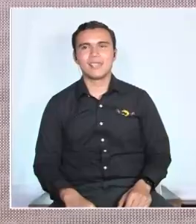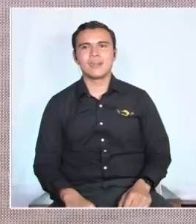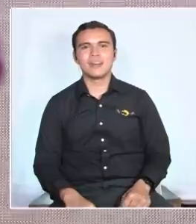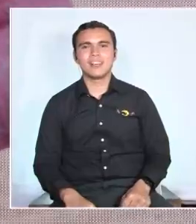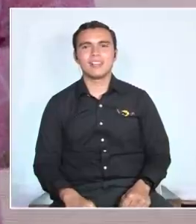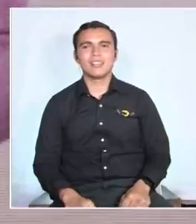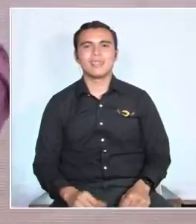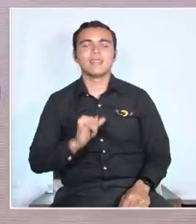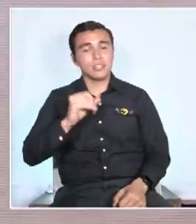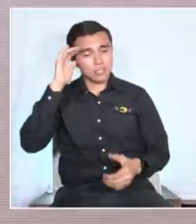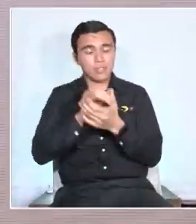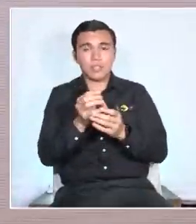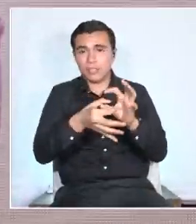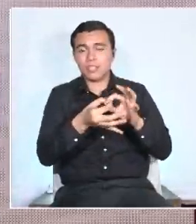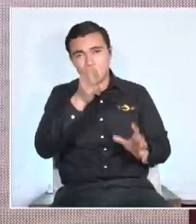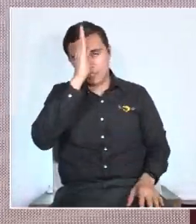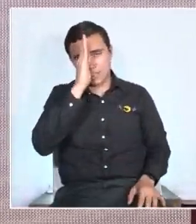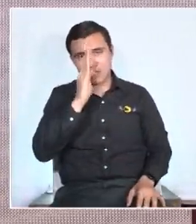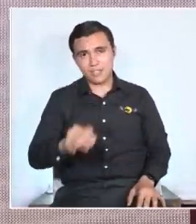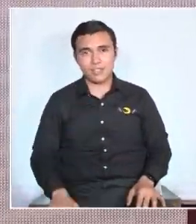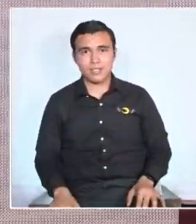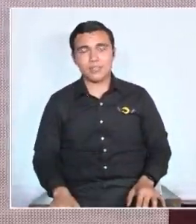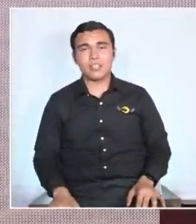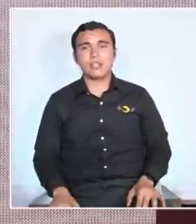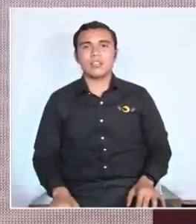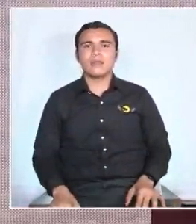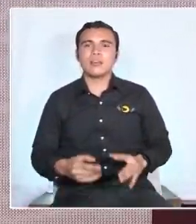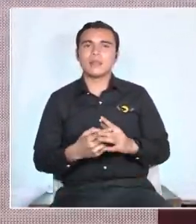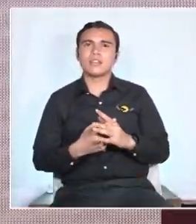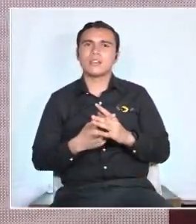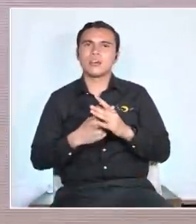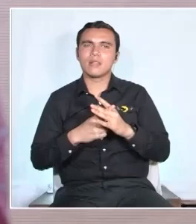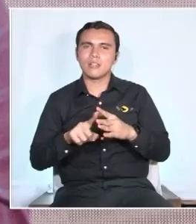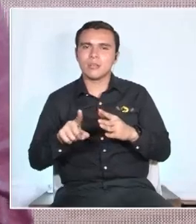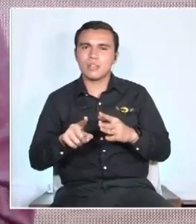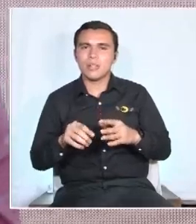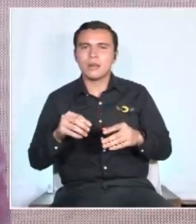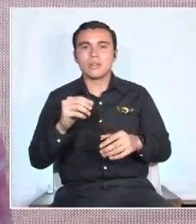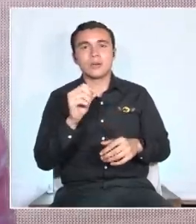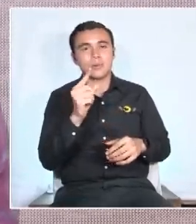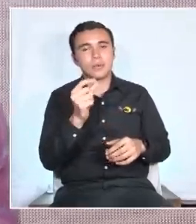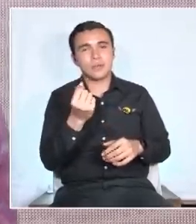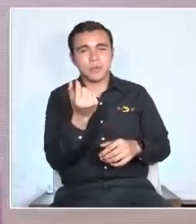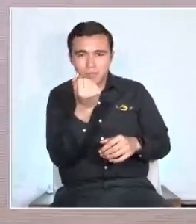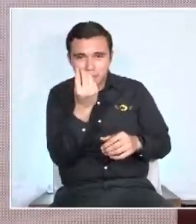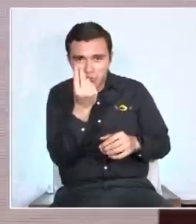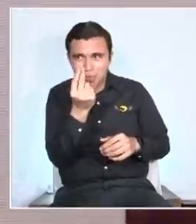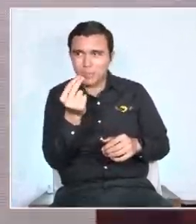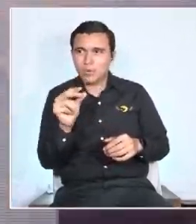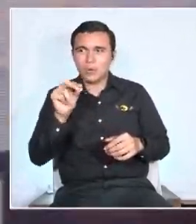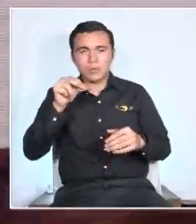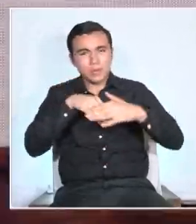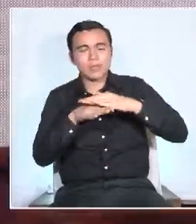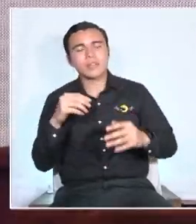Pero yo le creía a Dios. ¿Y qué crees que pasó? Al poco tiempo nos metimos a Telemundo, y en poco